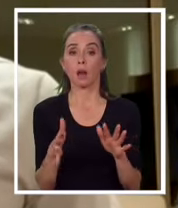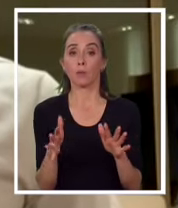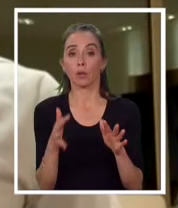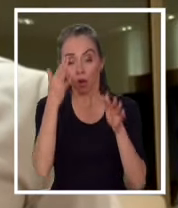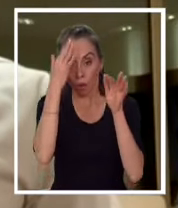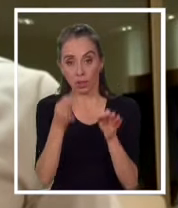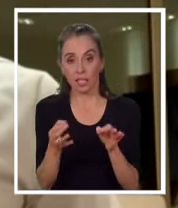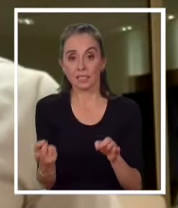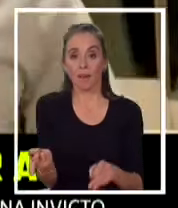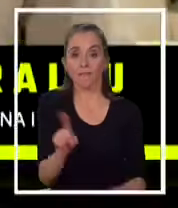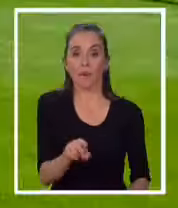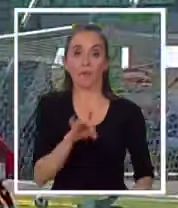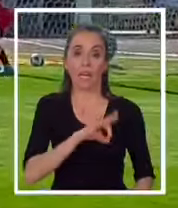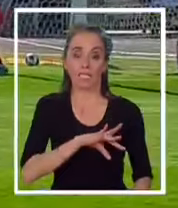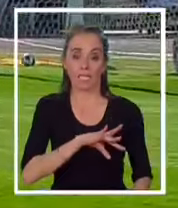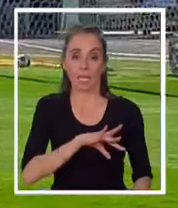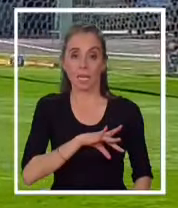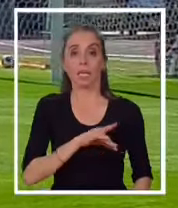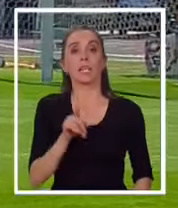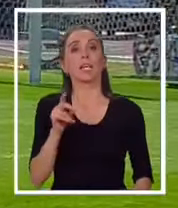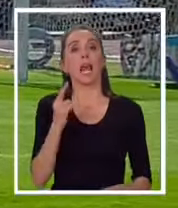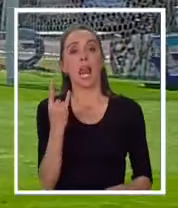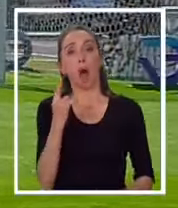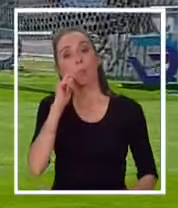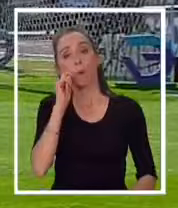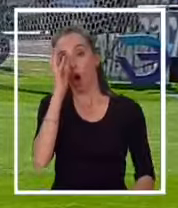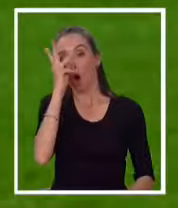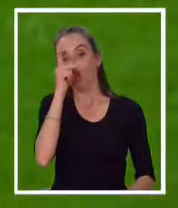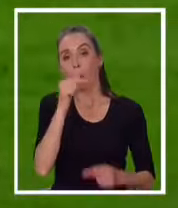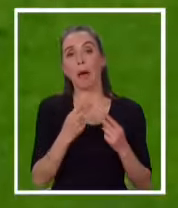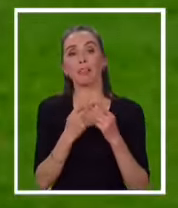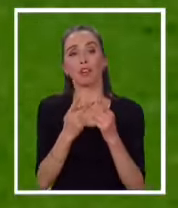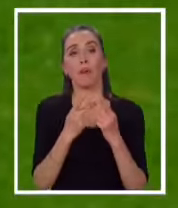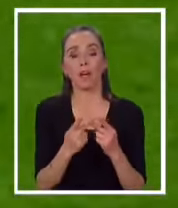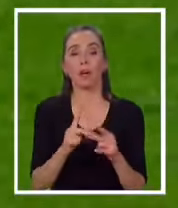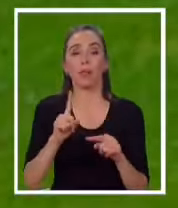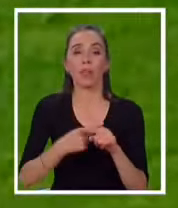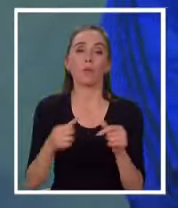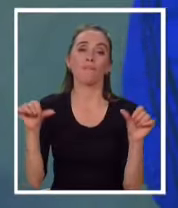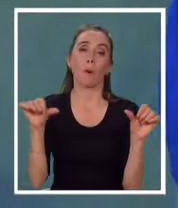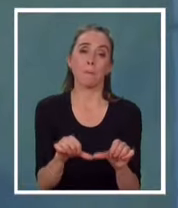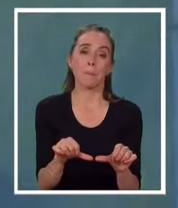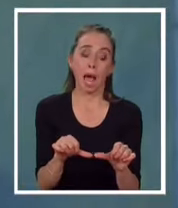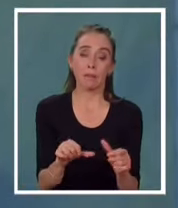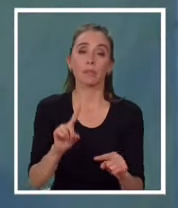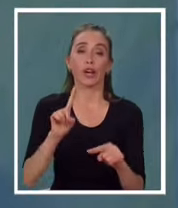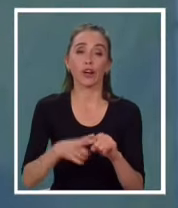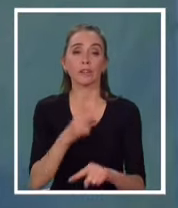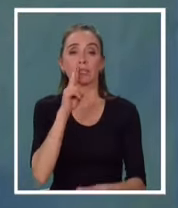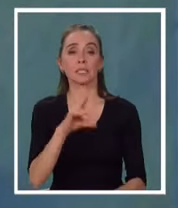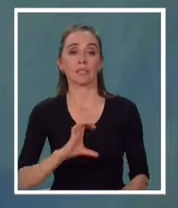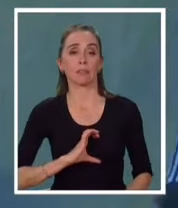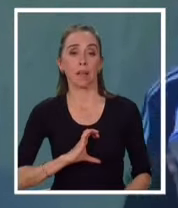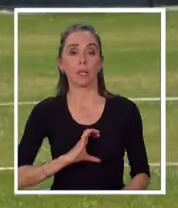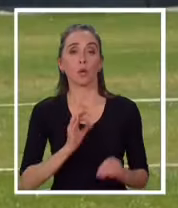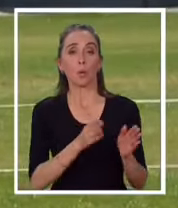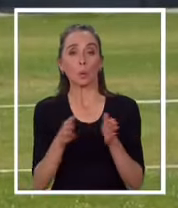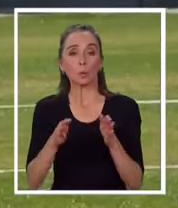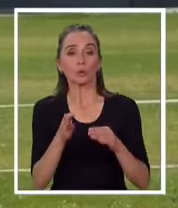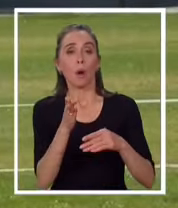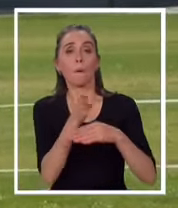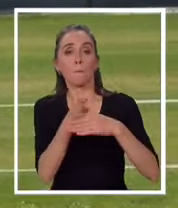decida volver a Chile. El romántico viajero que nuevamente la pasa mal, que otra vez se queda sin técnico a media temporada